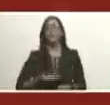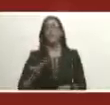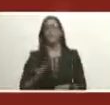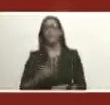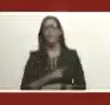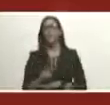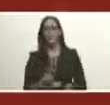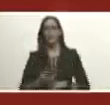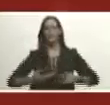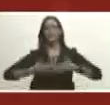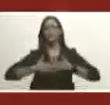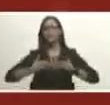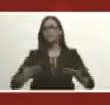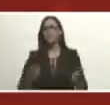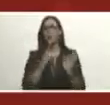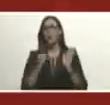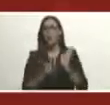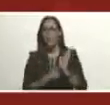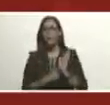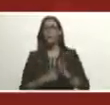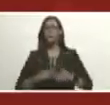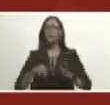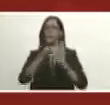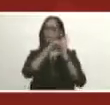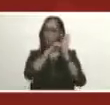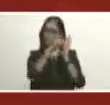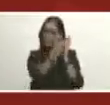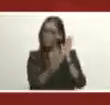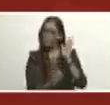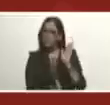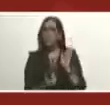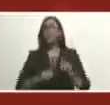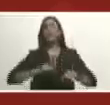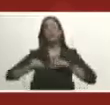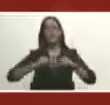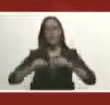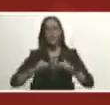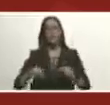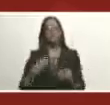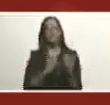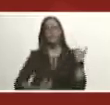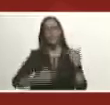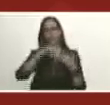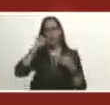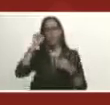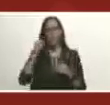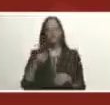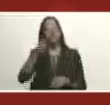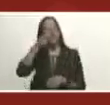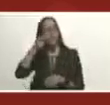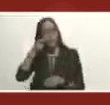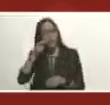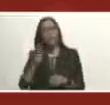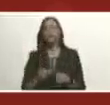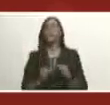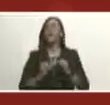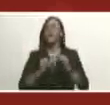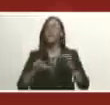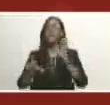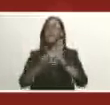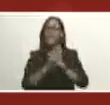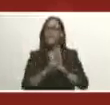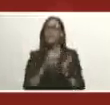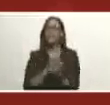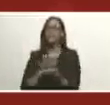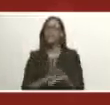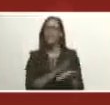a garantizar el cumplimiento de las disposiciones emanadas del Ejecutivo Nacional y velar por el mantenimiento del imperio de la ley y la estabilidad